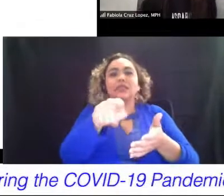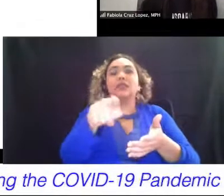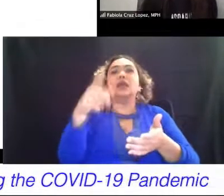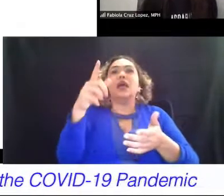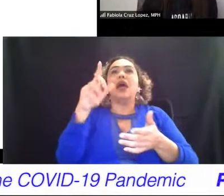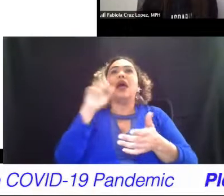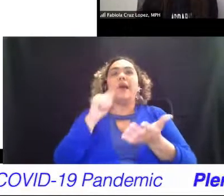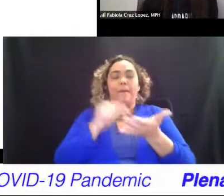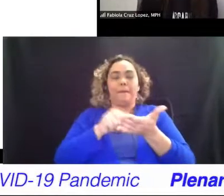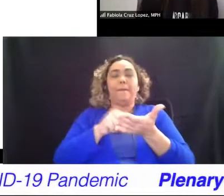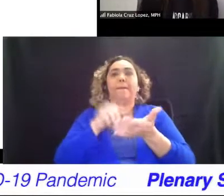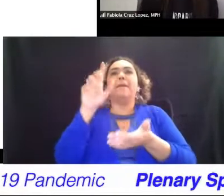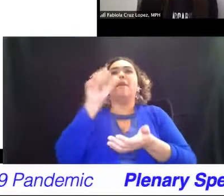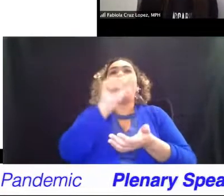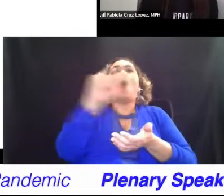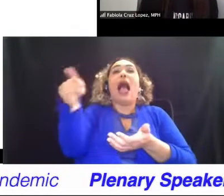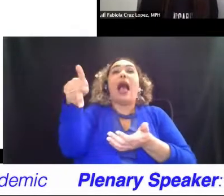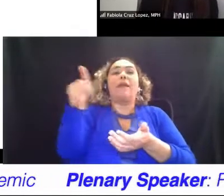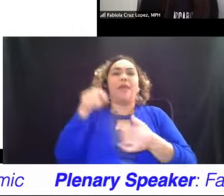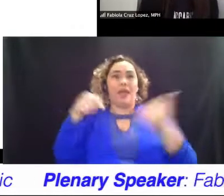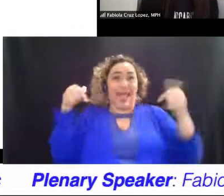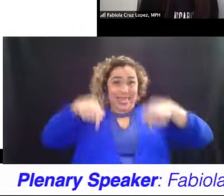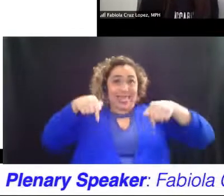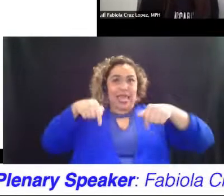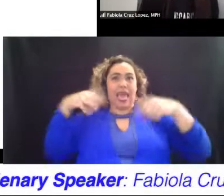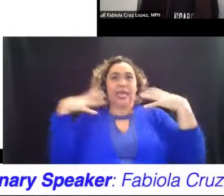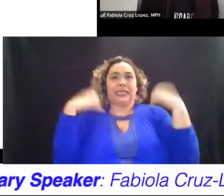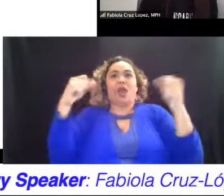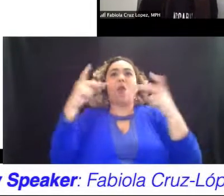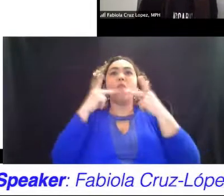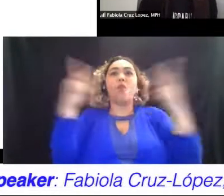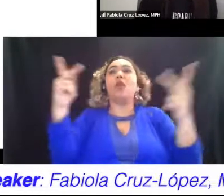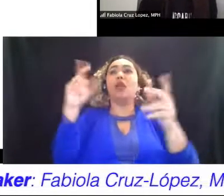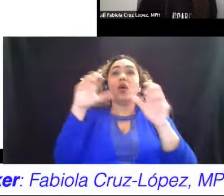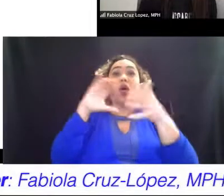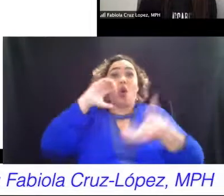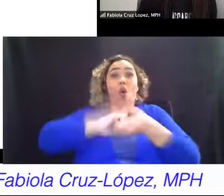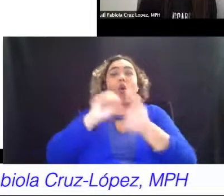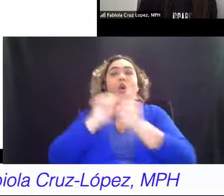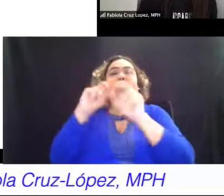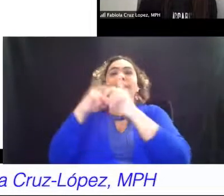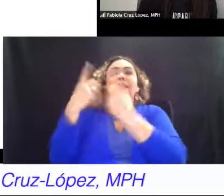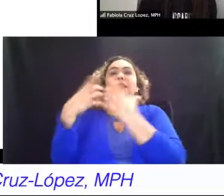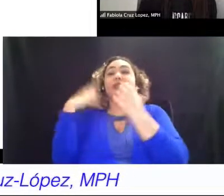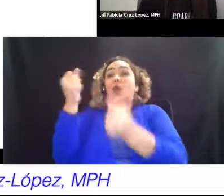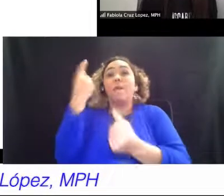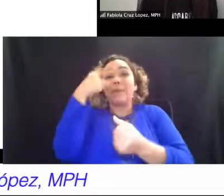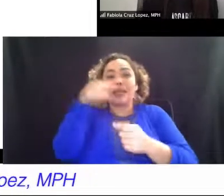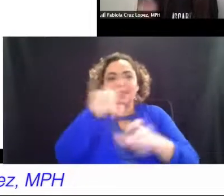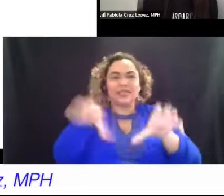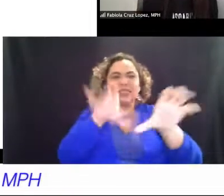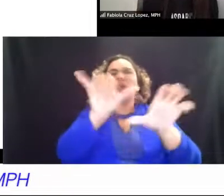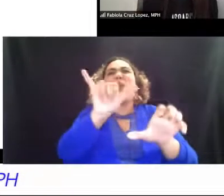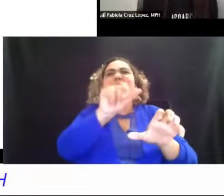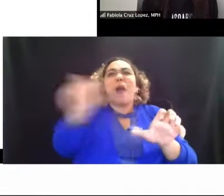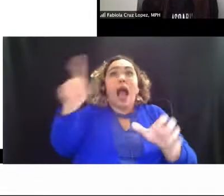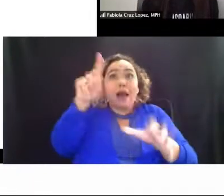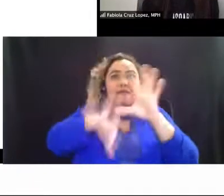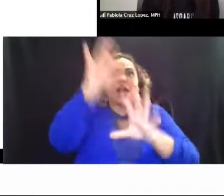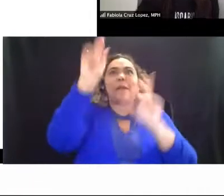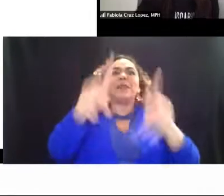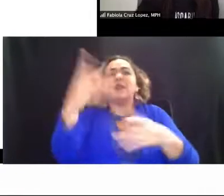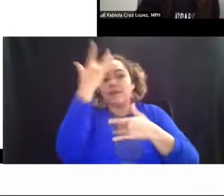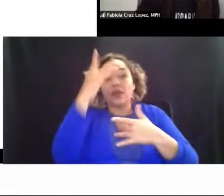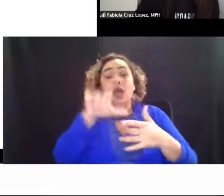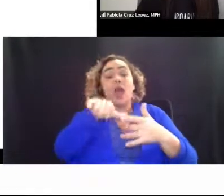el Fideicomiso de Salud Pública está en colaboración con el Departamento de Salud para realizar esto. Crear conciencia de lo